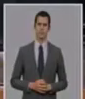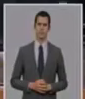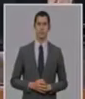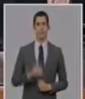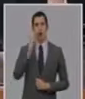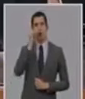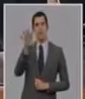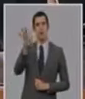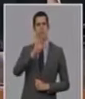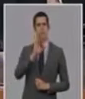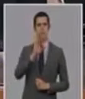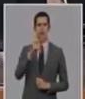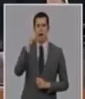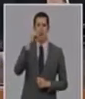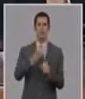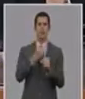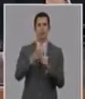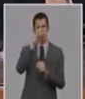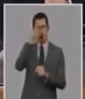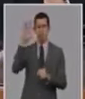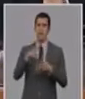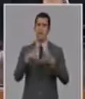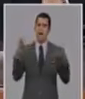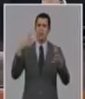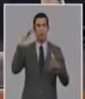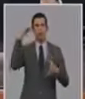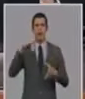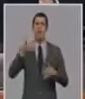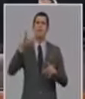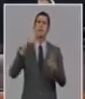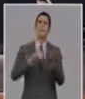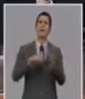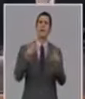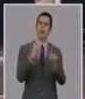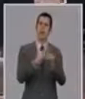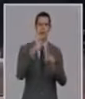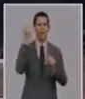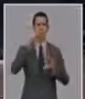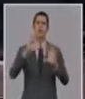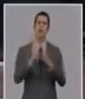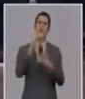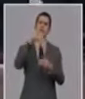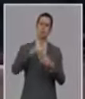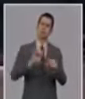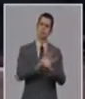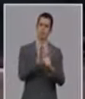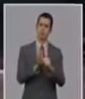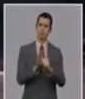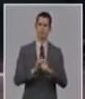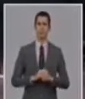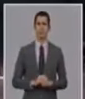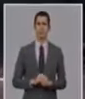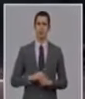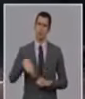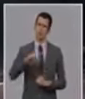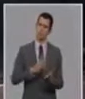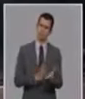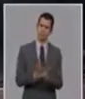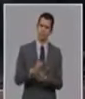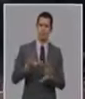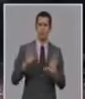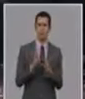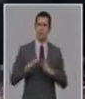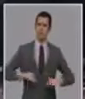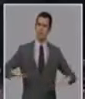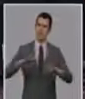clínico y sin duda uno de los que más ha estado al tanto de toda la evolución de la enfermedad en nuestro país. Así que los invito a que nos acompañen en esta emisión de